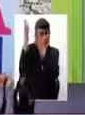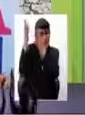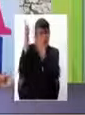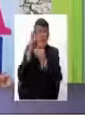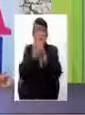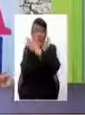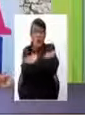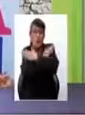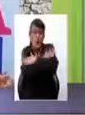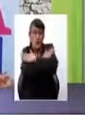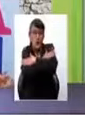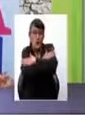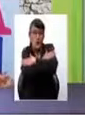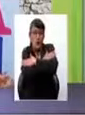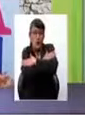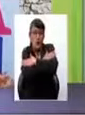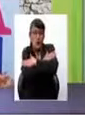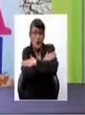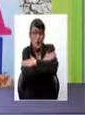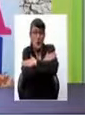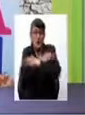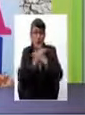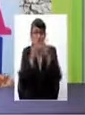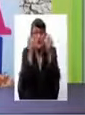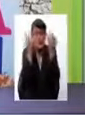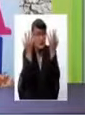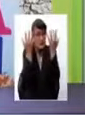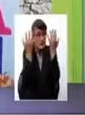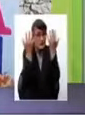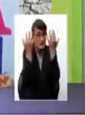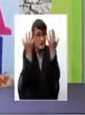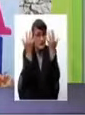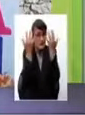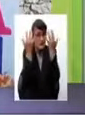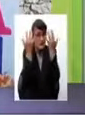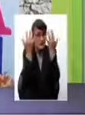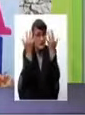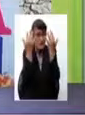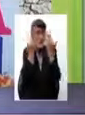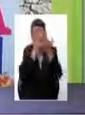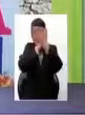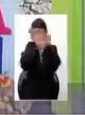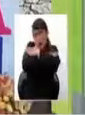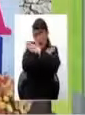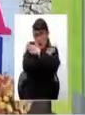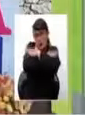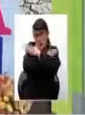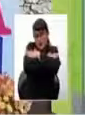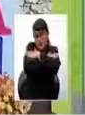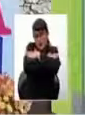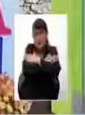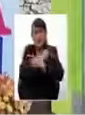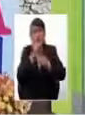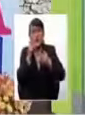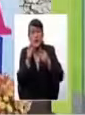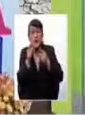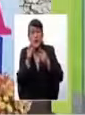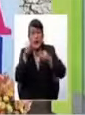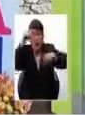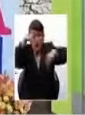deberíamos ser un poco más reales en esta situación. Y ahí entra también el tema de la soberanía